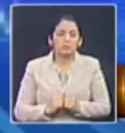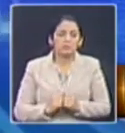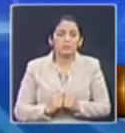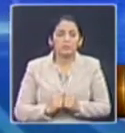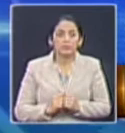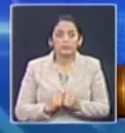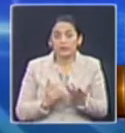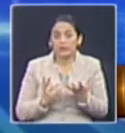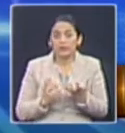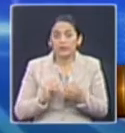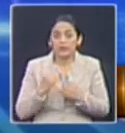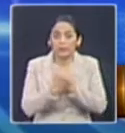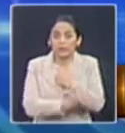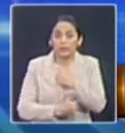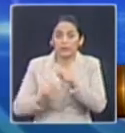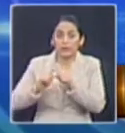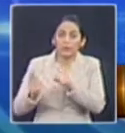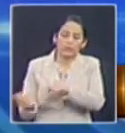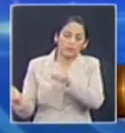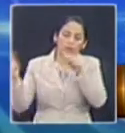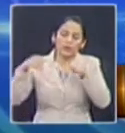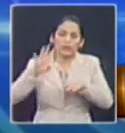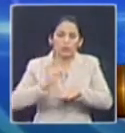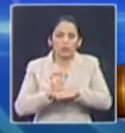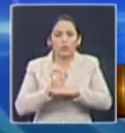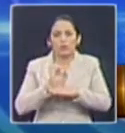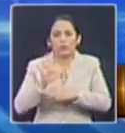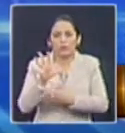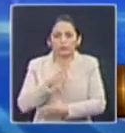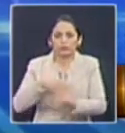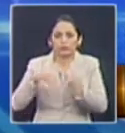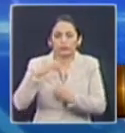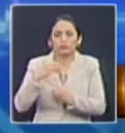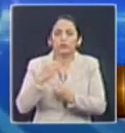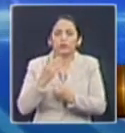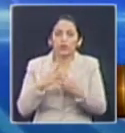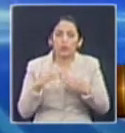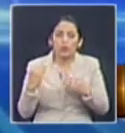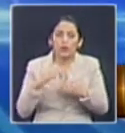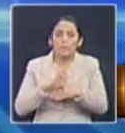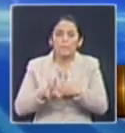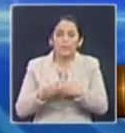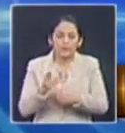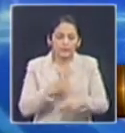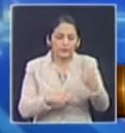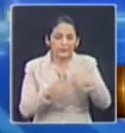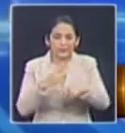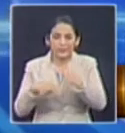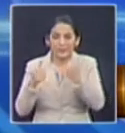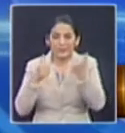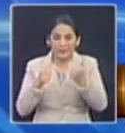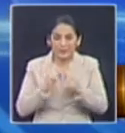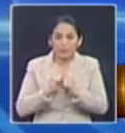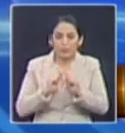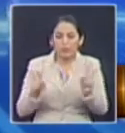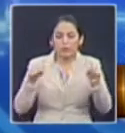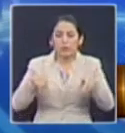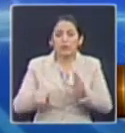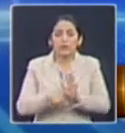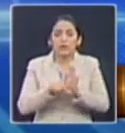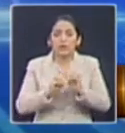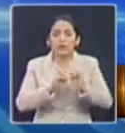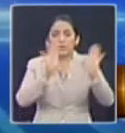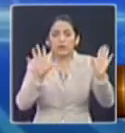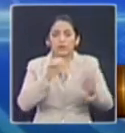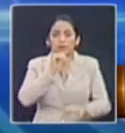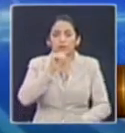al país, se necesitan reglas claras, se necesita estabilidad jurídica, ¿y de eso hay o no hay en el Ecuador, a juicio suyo? Como dije al principio, yo